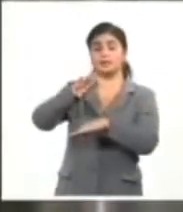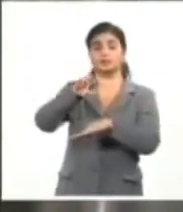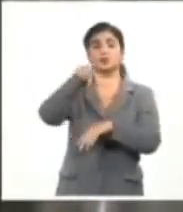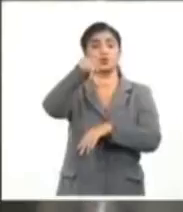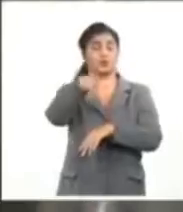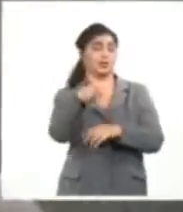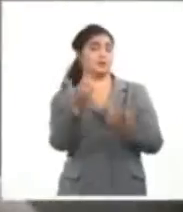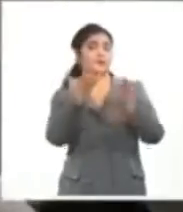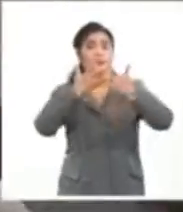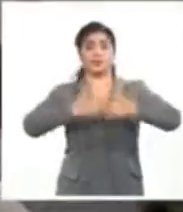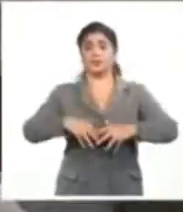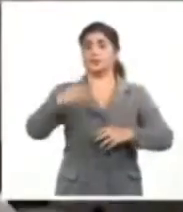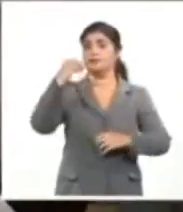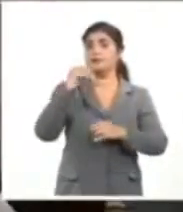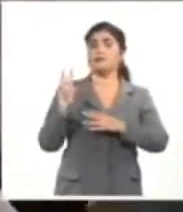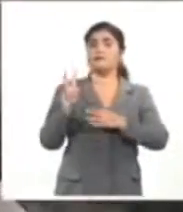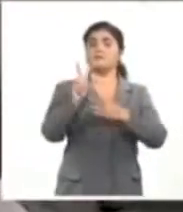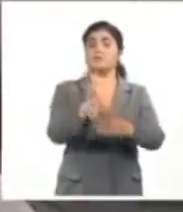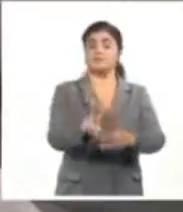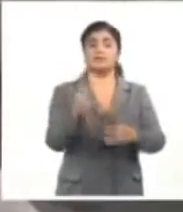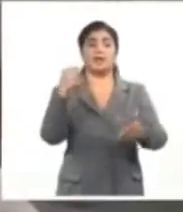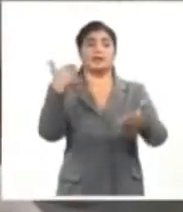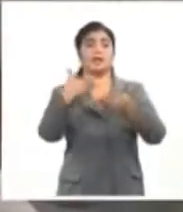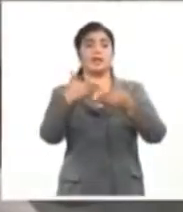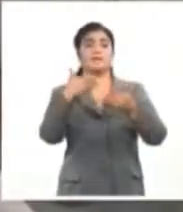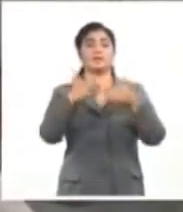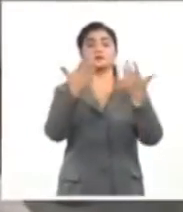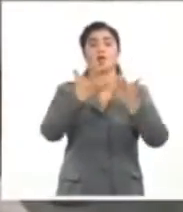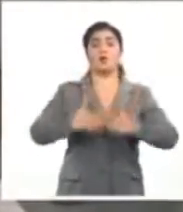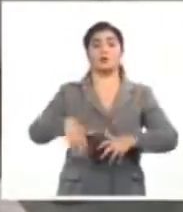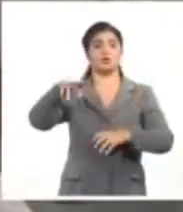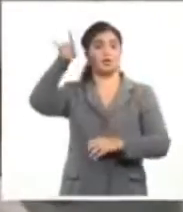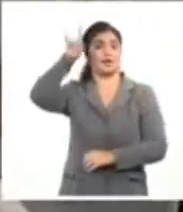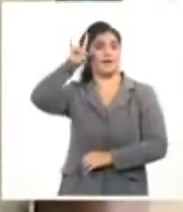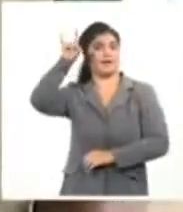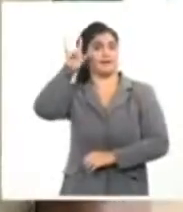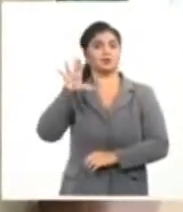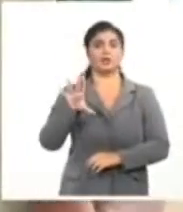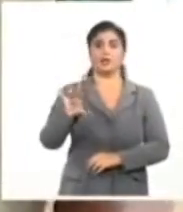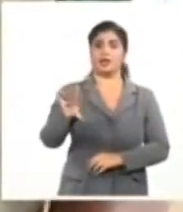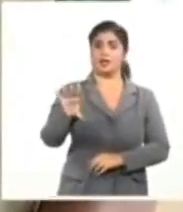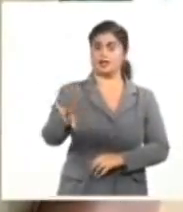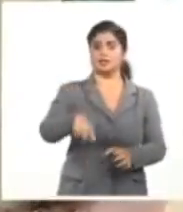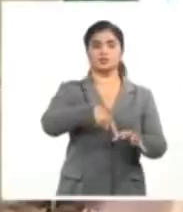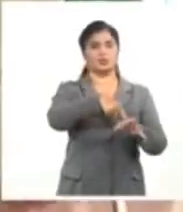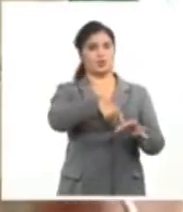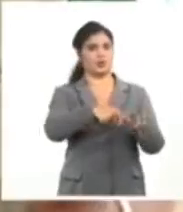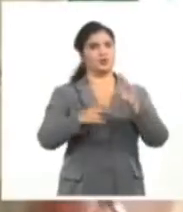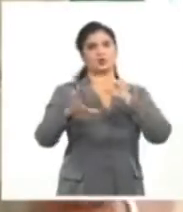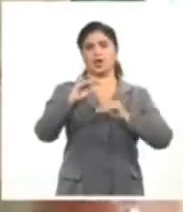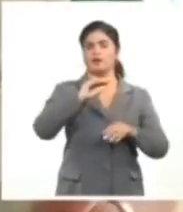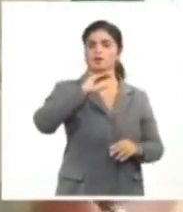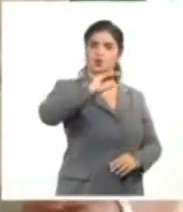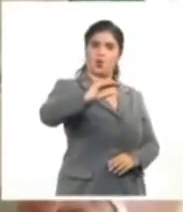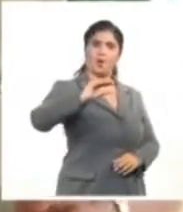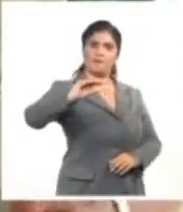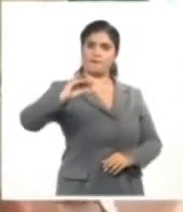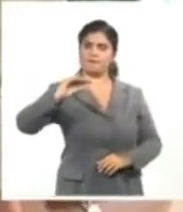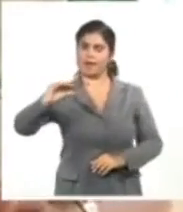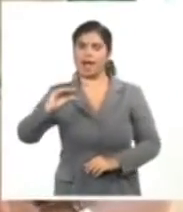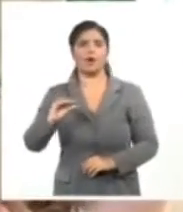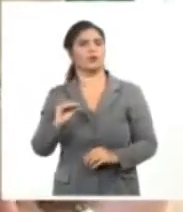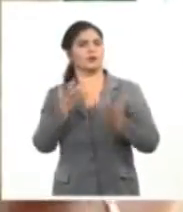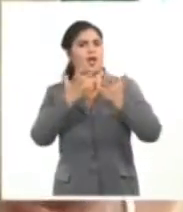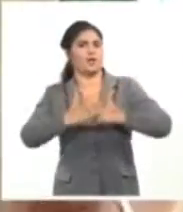el combinado lácteo de la Isla de la Juventud. Ahí, bueno, conversaron acerca del impago a los productores y otros temas que tienen que